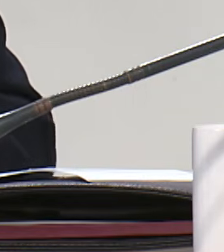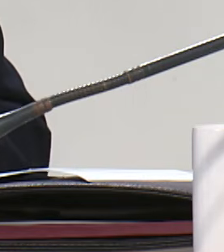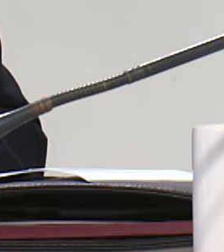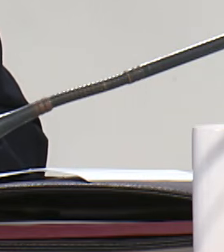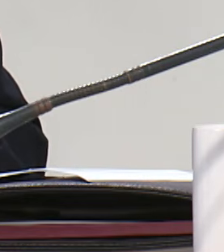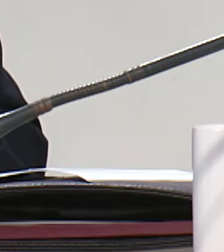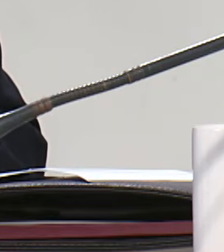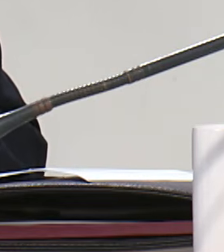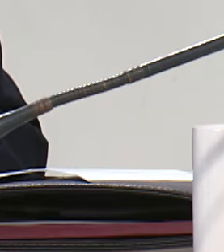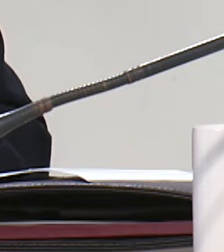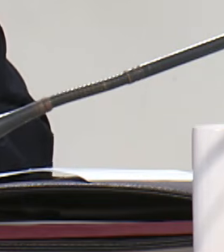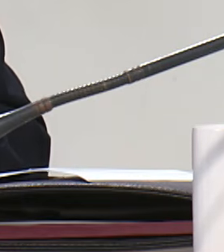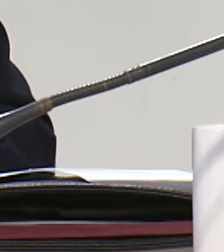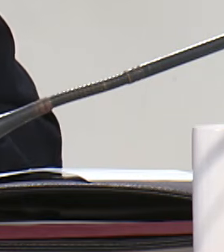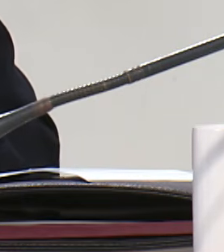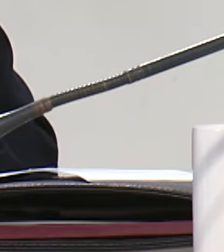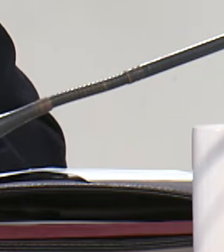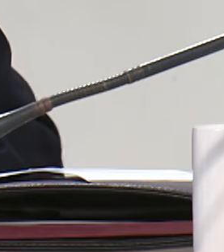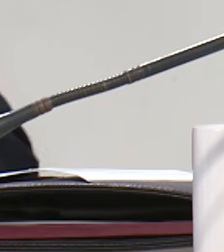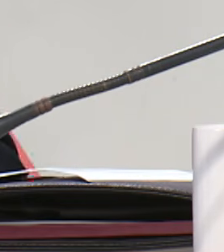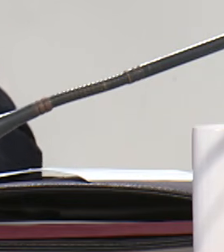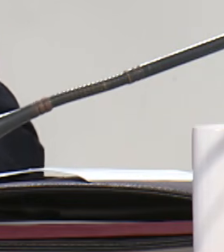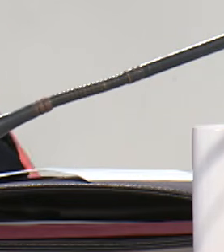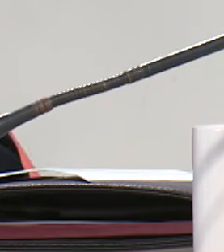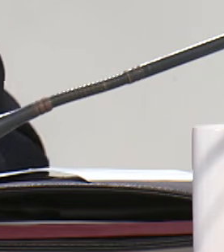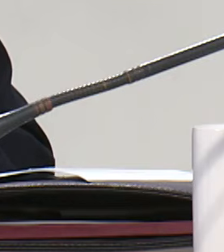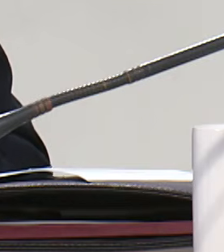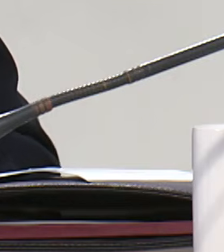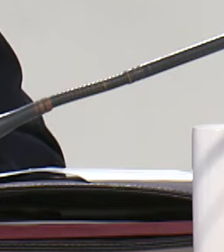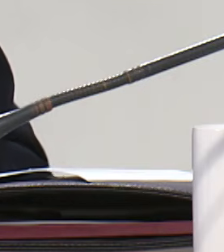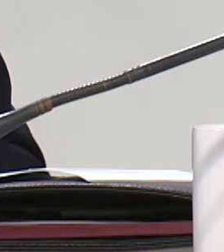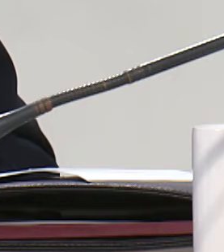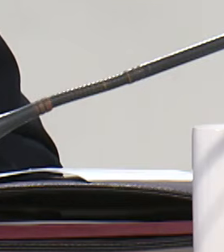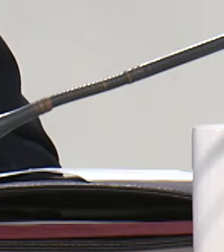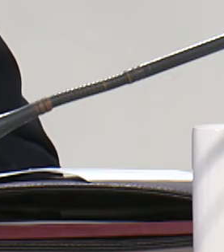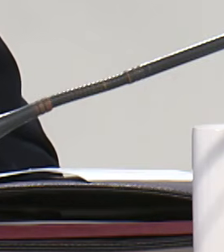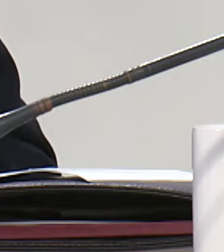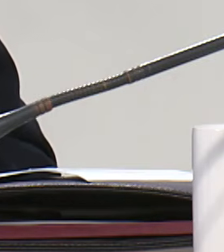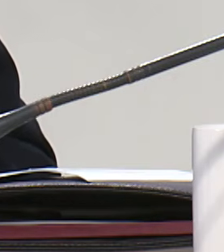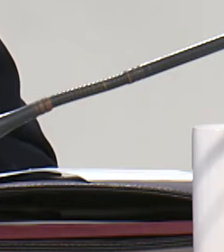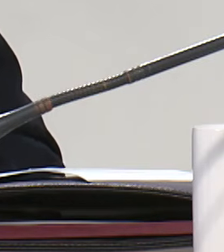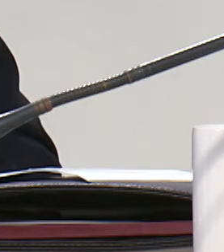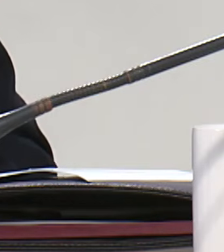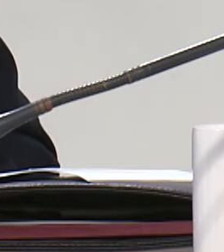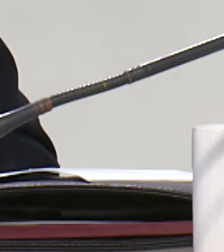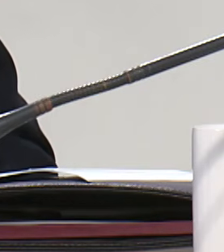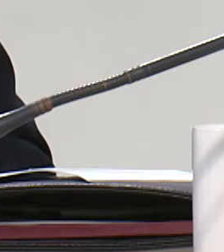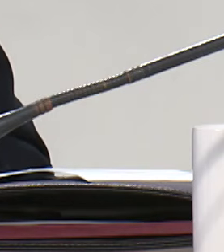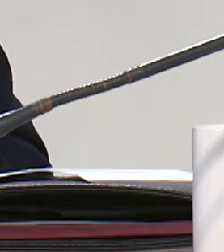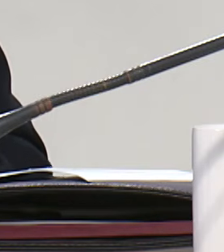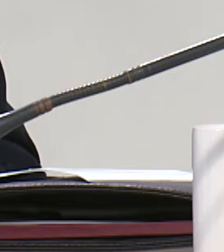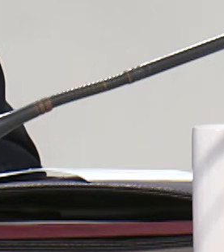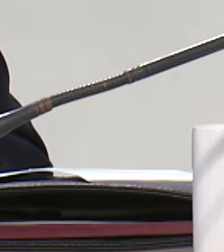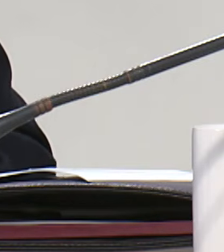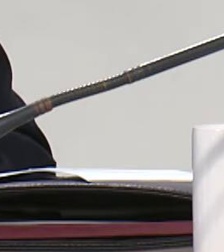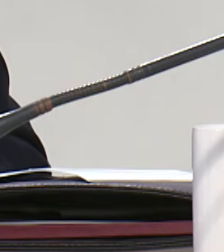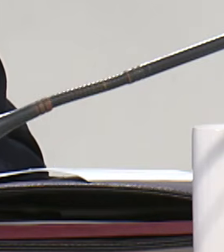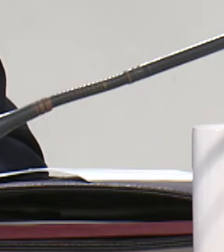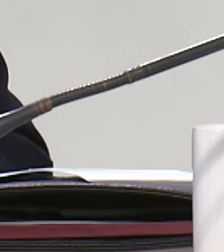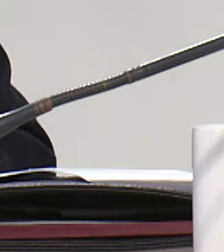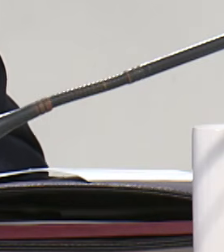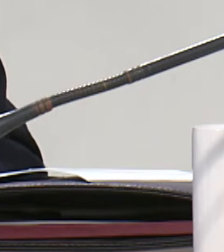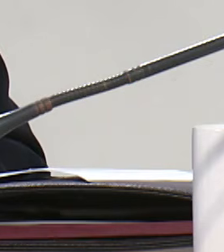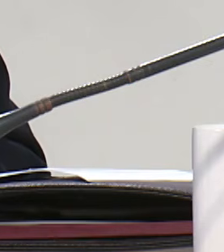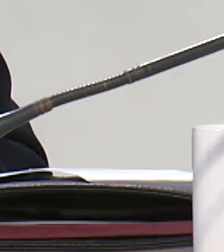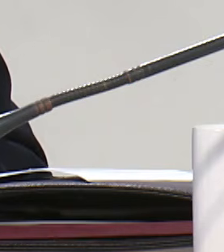Ricardo, pues un reportaje que nos prepararon los compañeros de Artemisa sobre la agricultura como centro de la actividad económica de